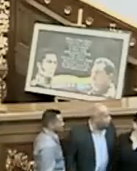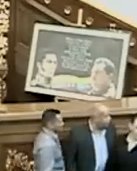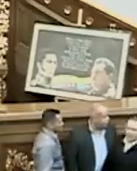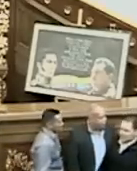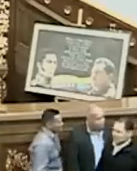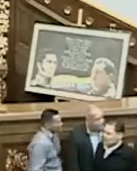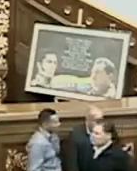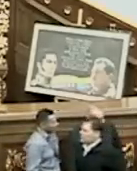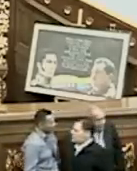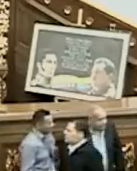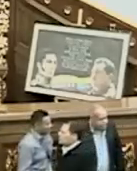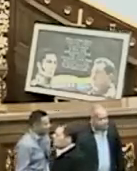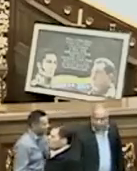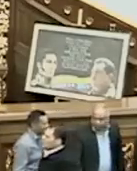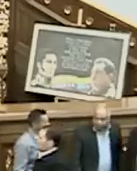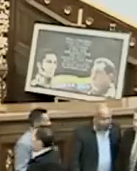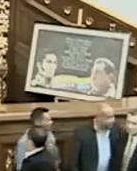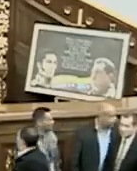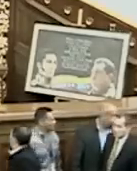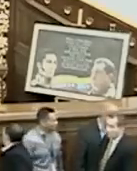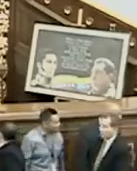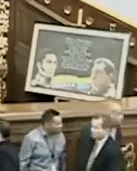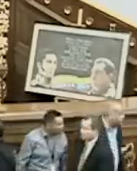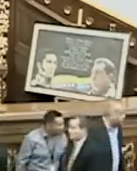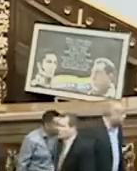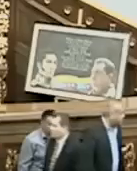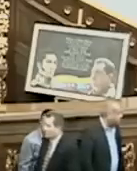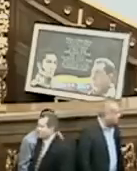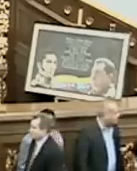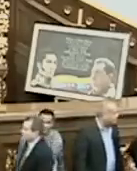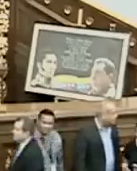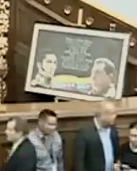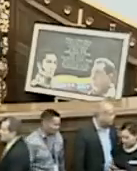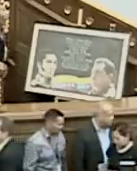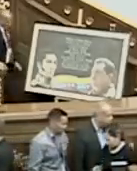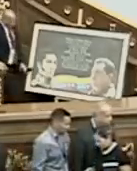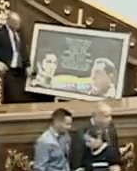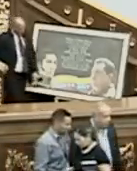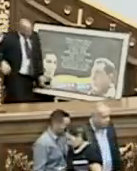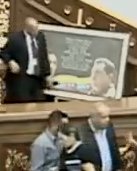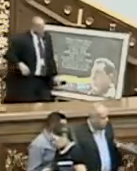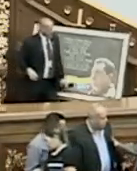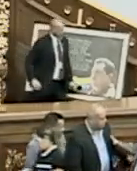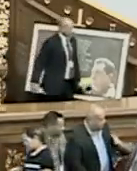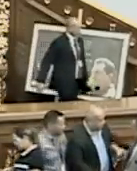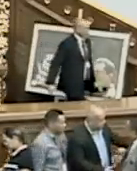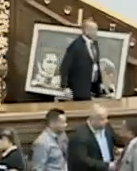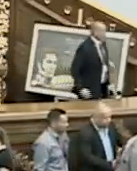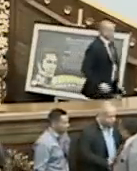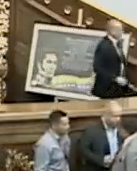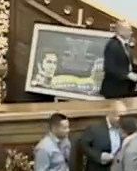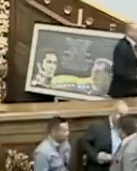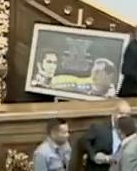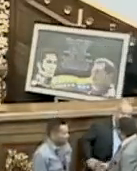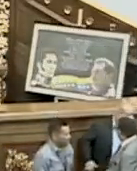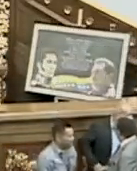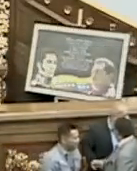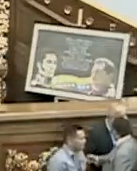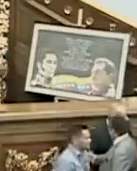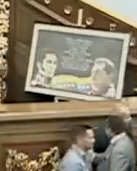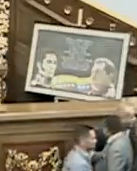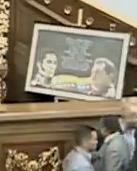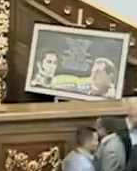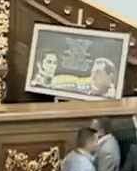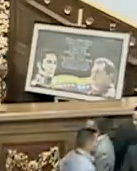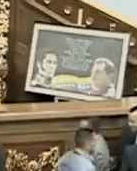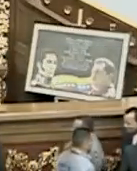por unanimidad. De igual manera, en el segundo punto de la agenda del día, el proyecto de acuerdo en repudio a la